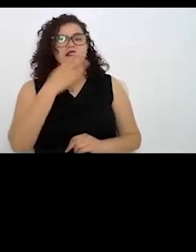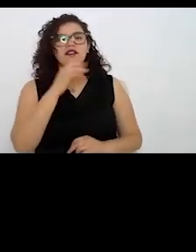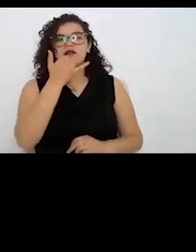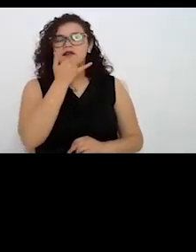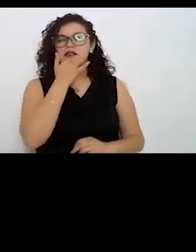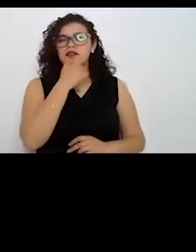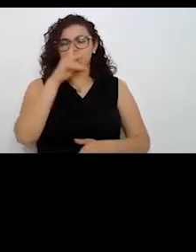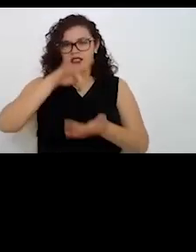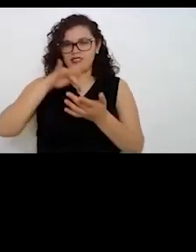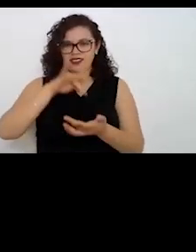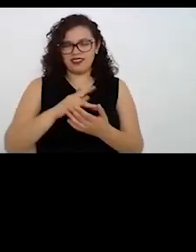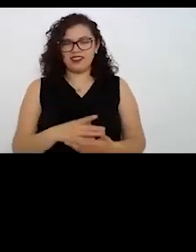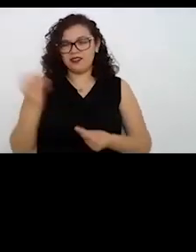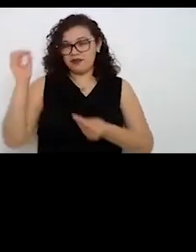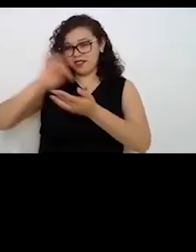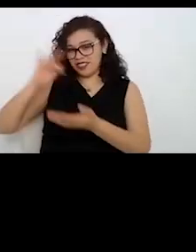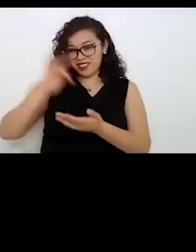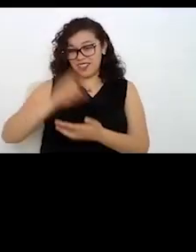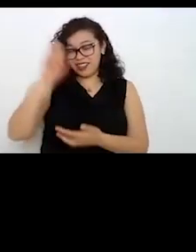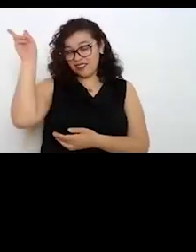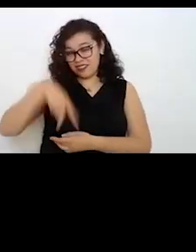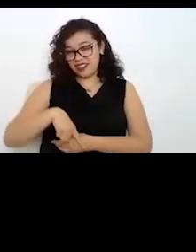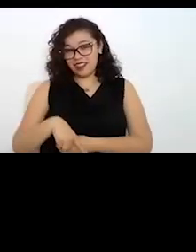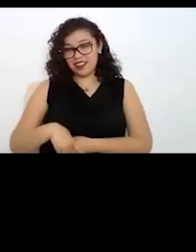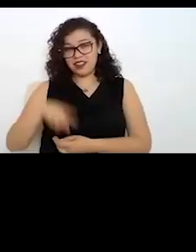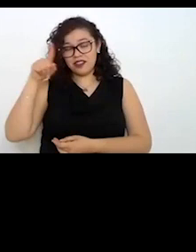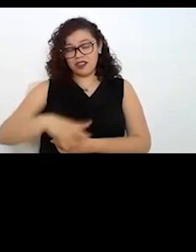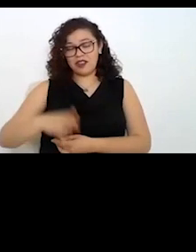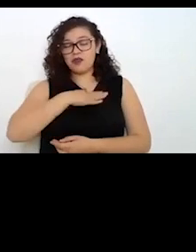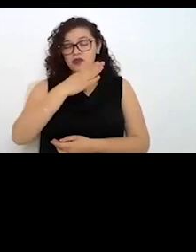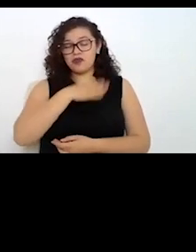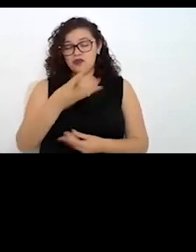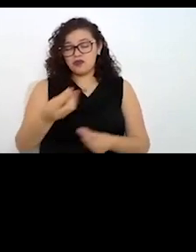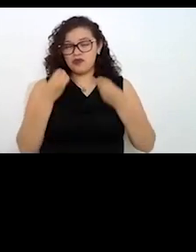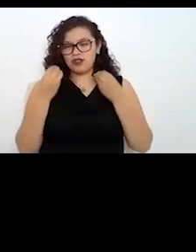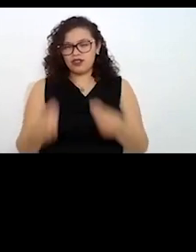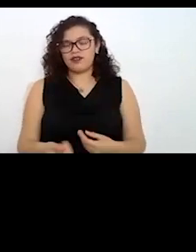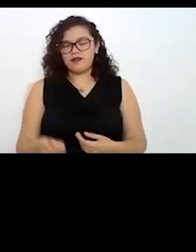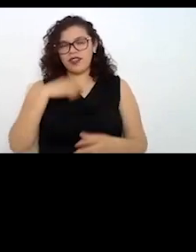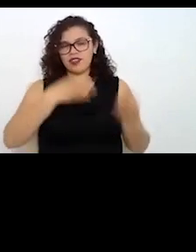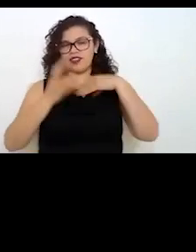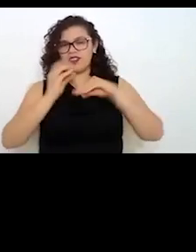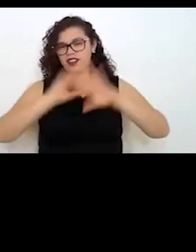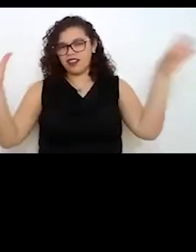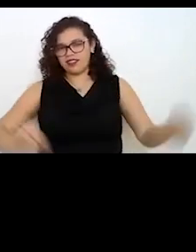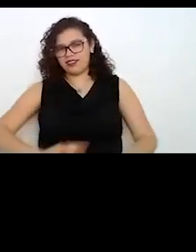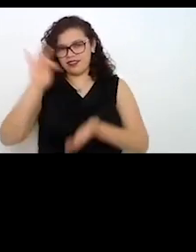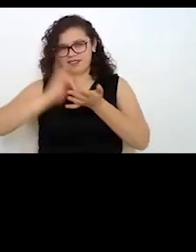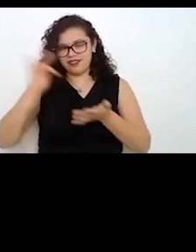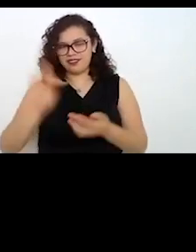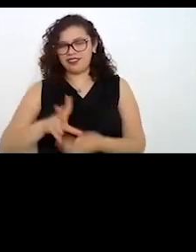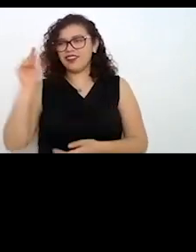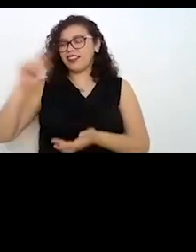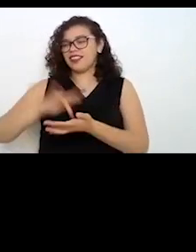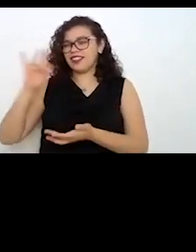para agradecer. Muchas Muy bien. gracias. La verdad es que eres muy, muy, muy buena y queda todo muy claro. Gracias. Gracias a ti, Sandra,